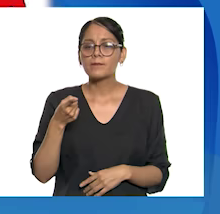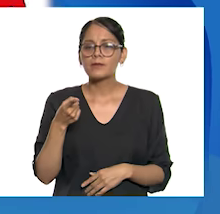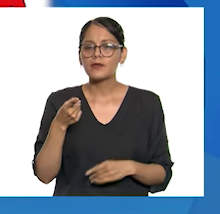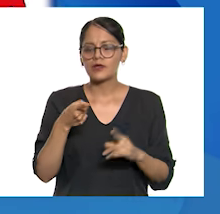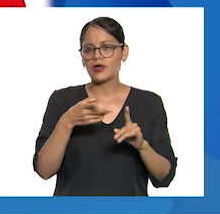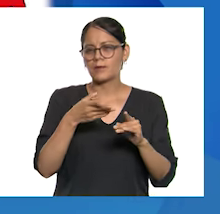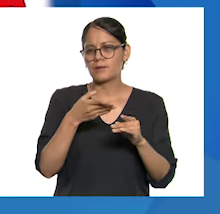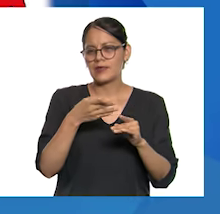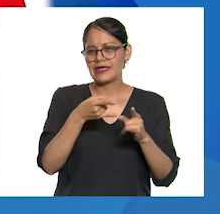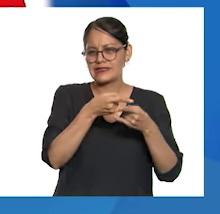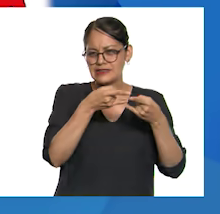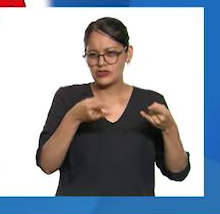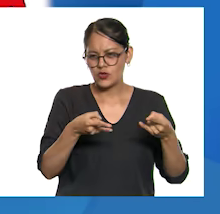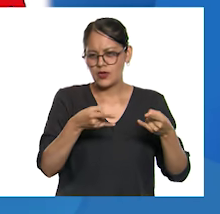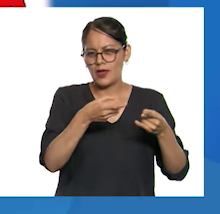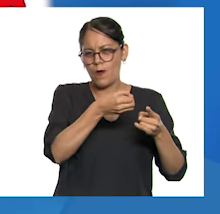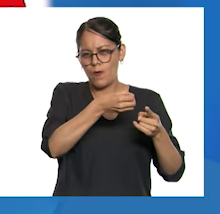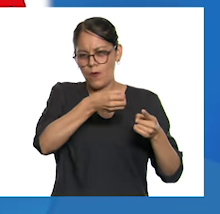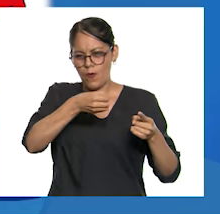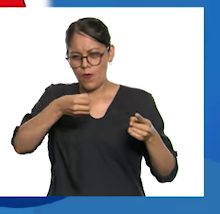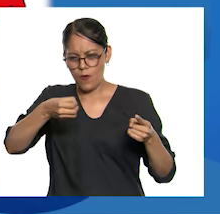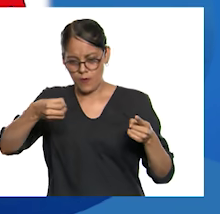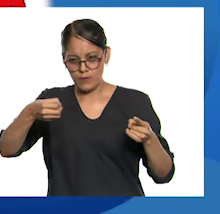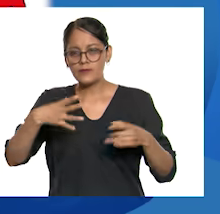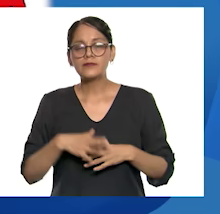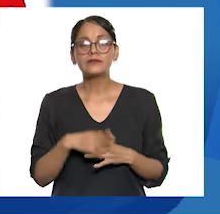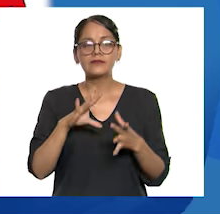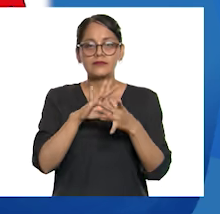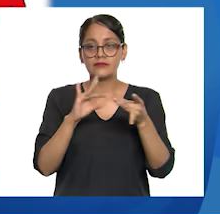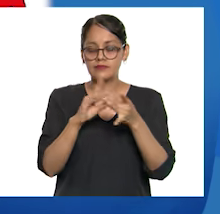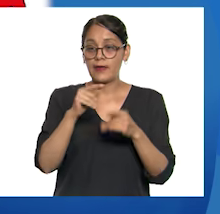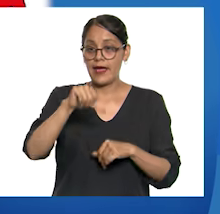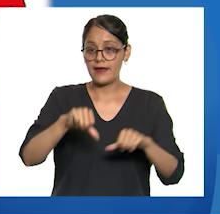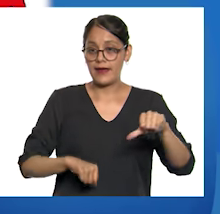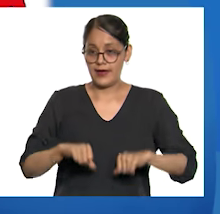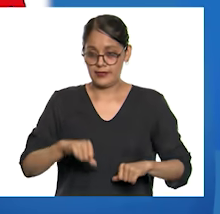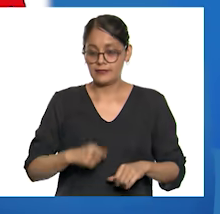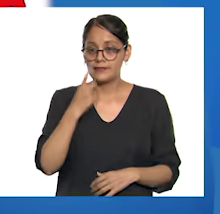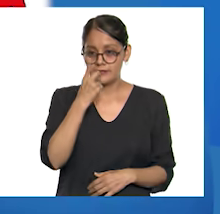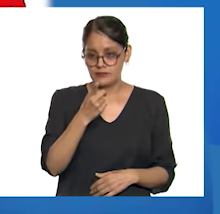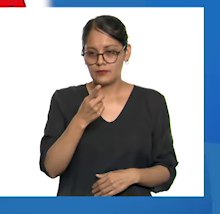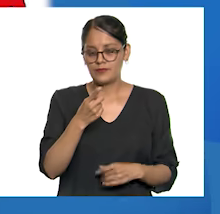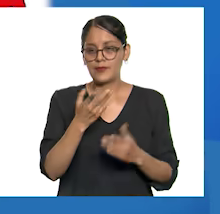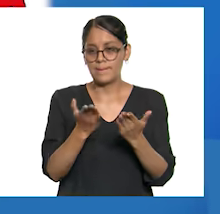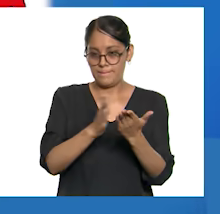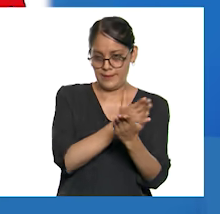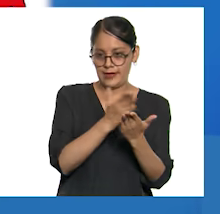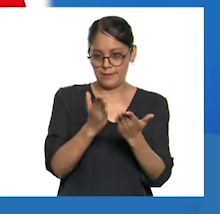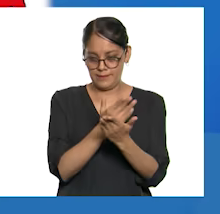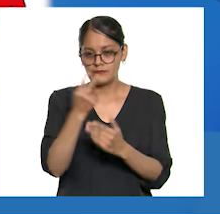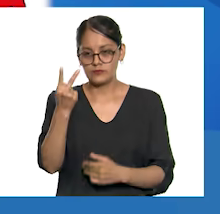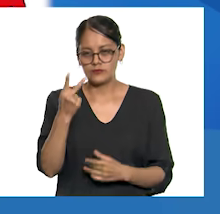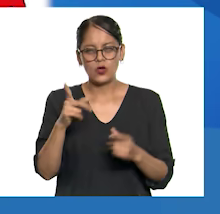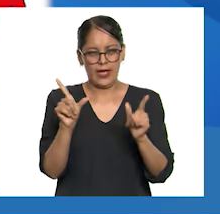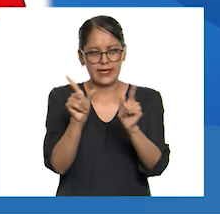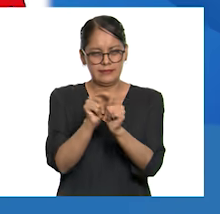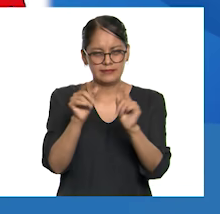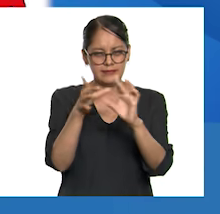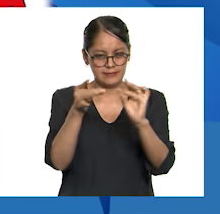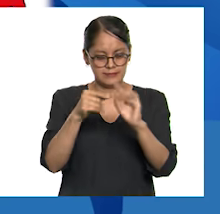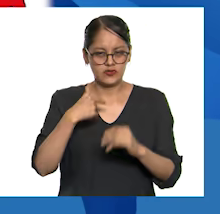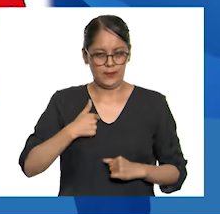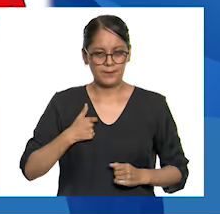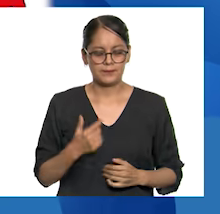acontecimientos. Aquí el libro nos propone una serie de actividades en ambas páginas. Te lo voy a resumir un poquito.